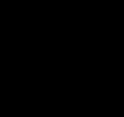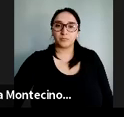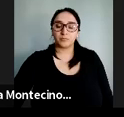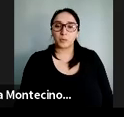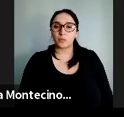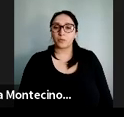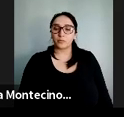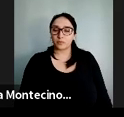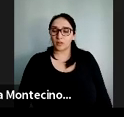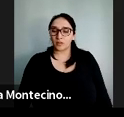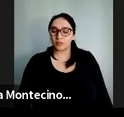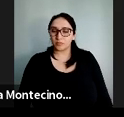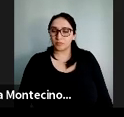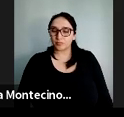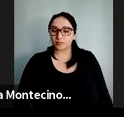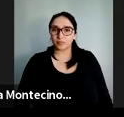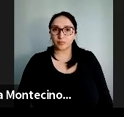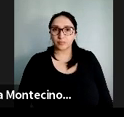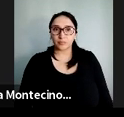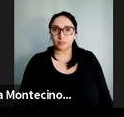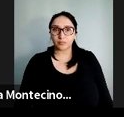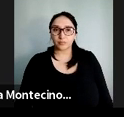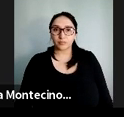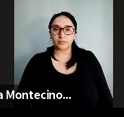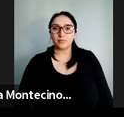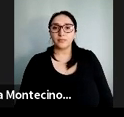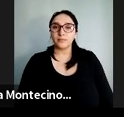Tanto si puedes empezar la grabación.